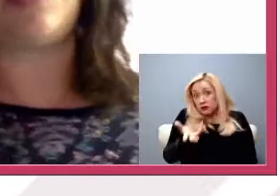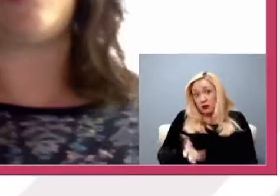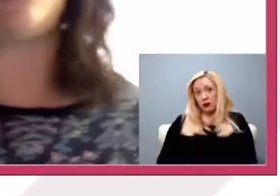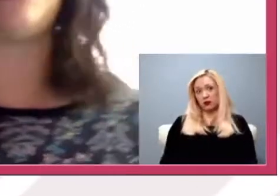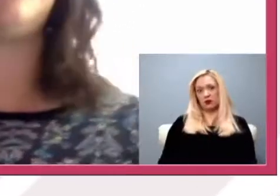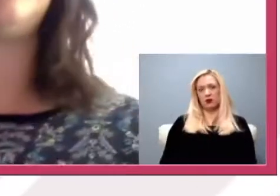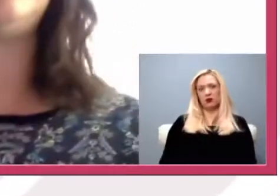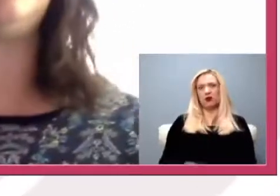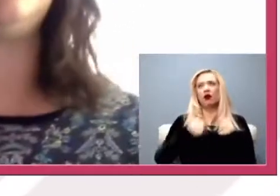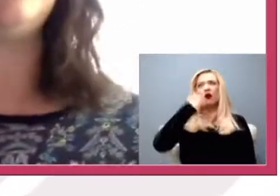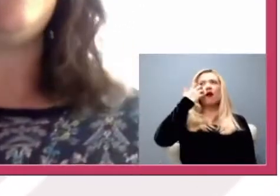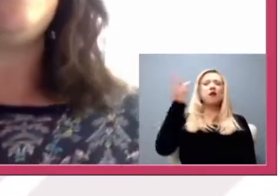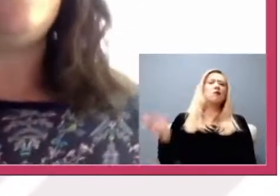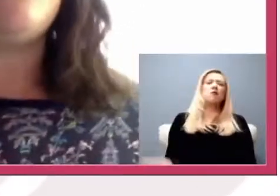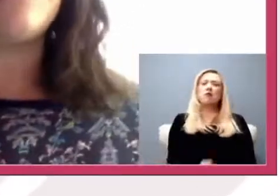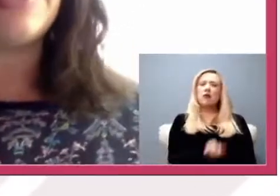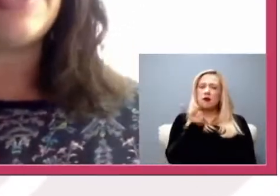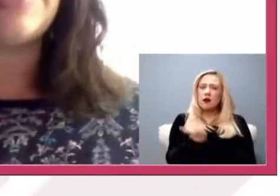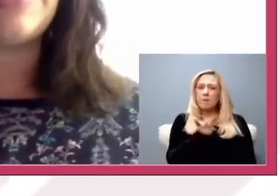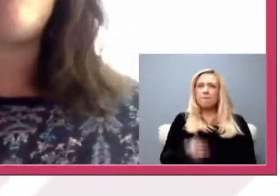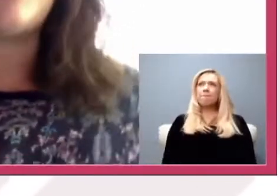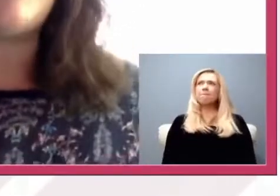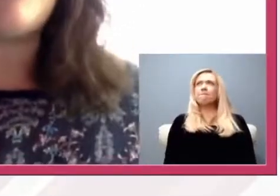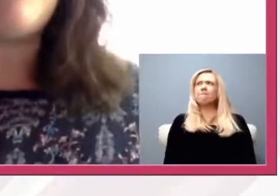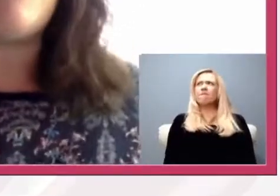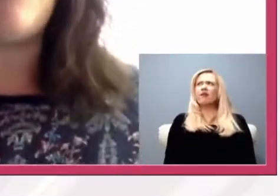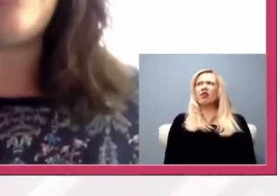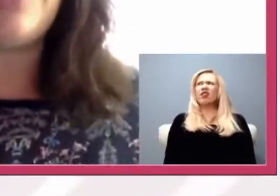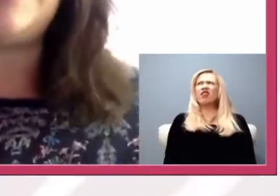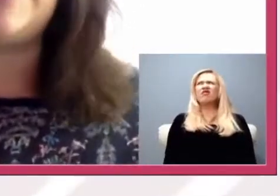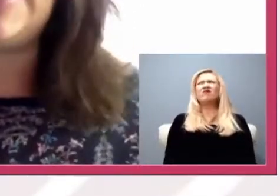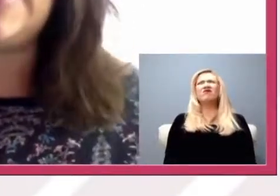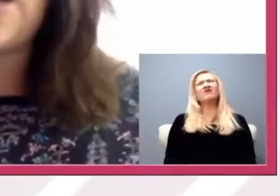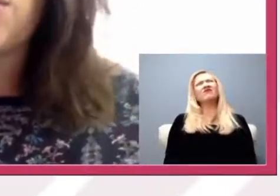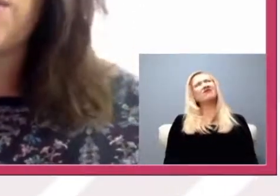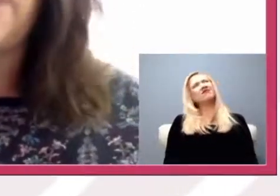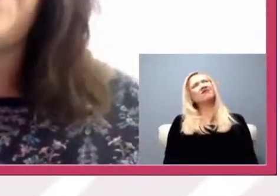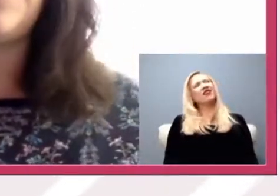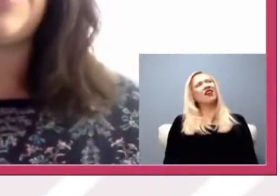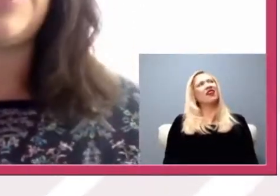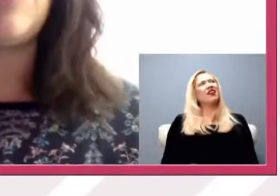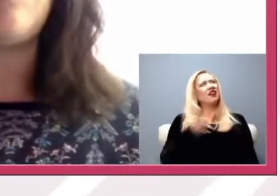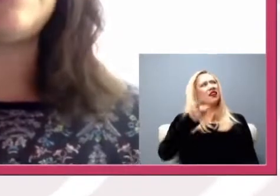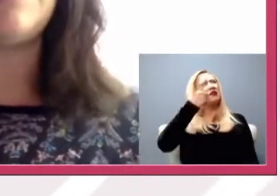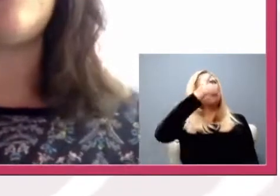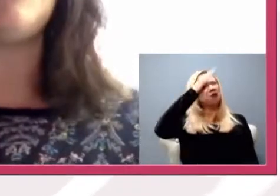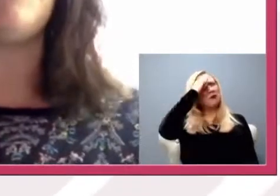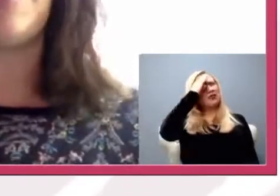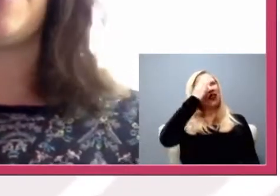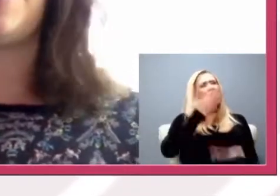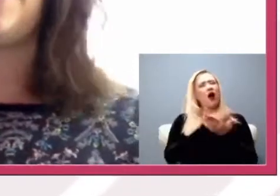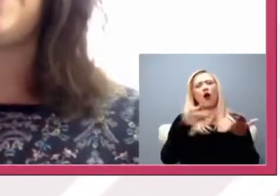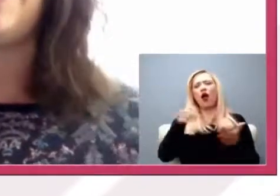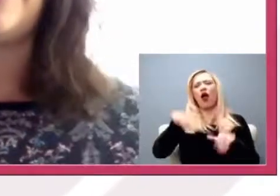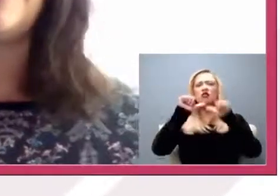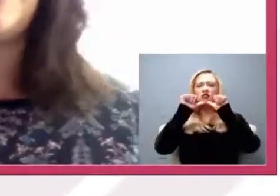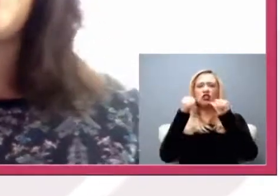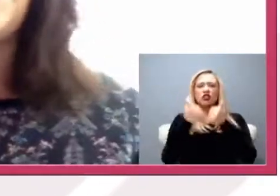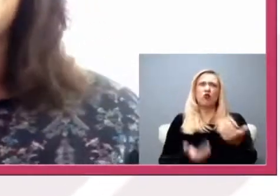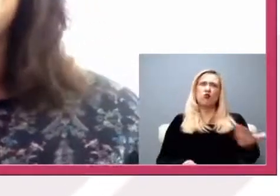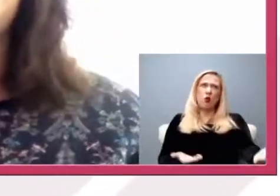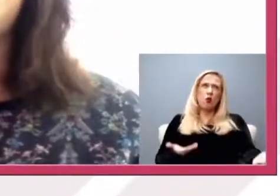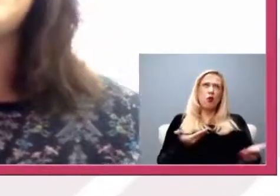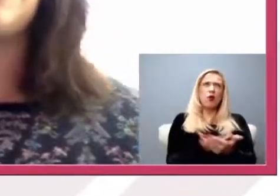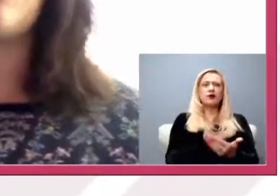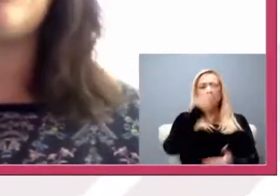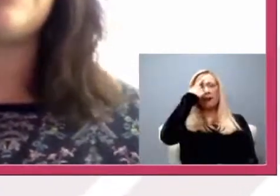justo preguntarles y decirles, ¿qué propone la disidencia gorda? ¿Y cómo hacemos para dejar clara a